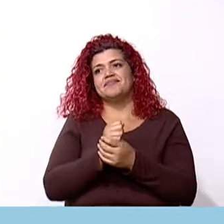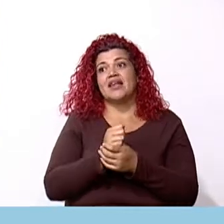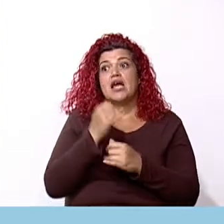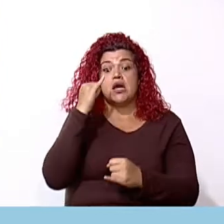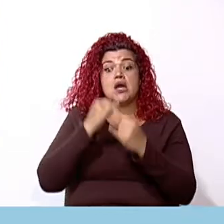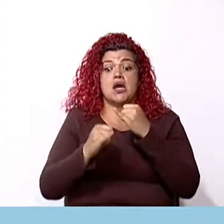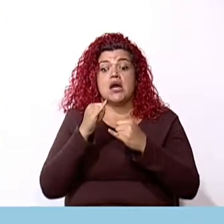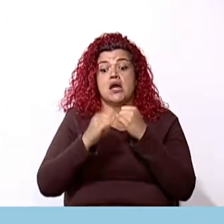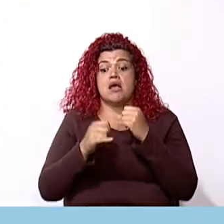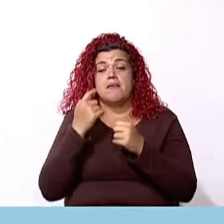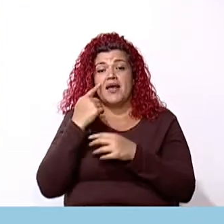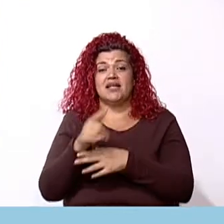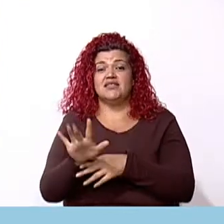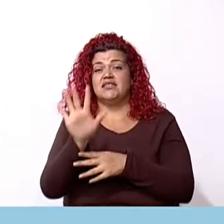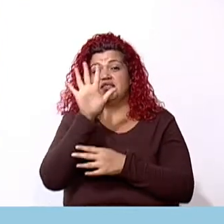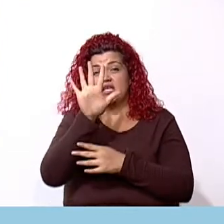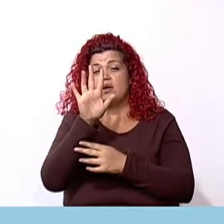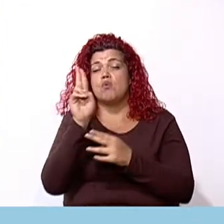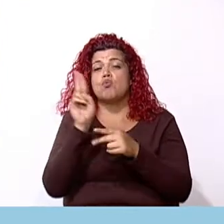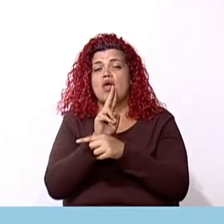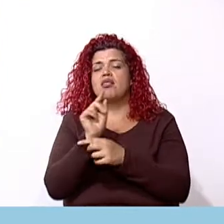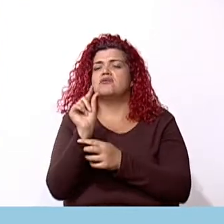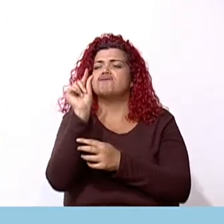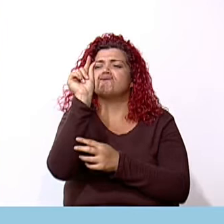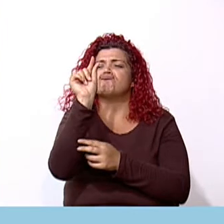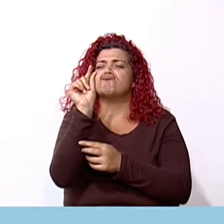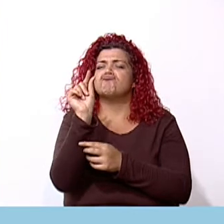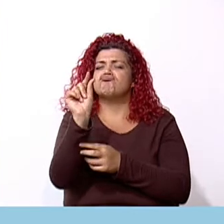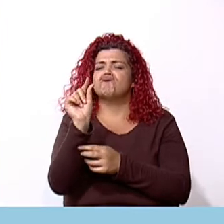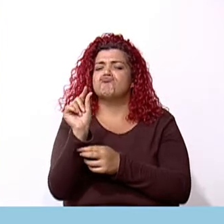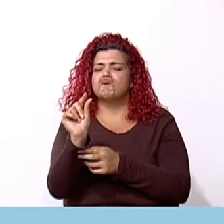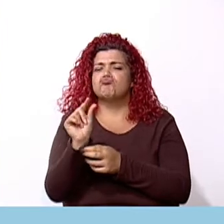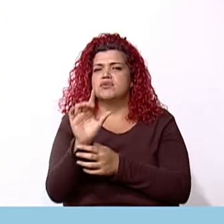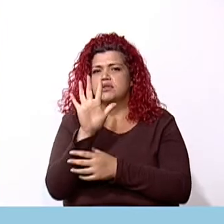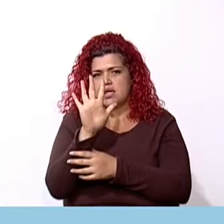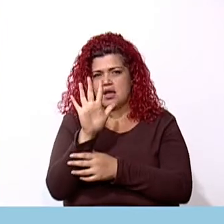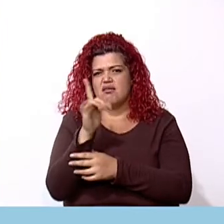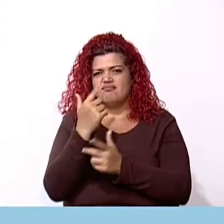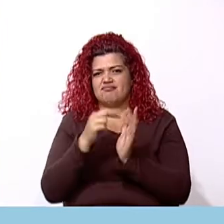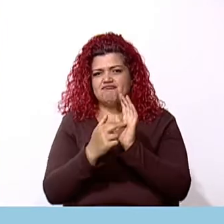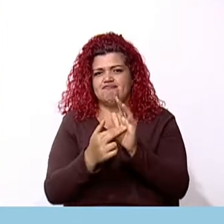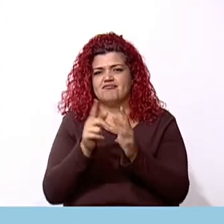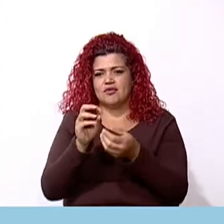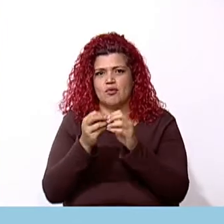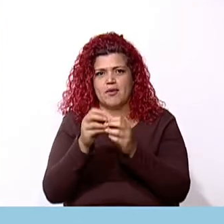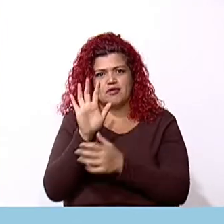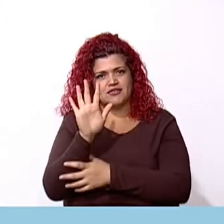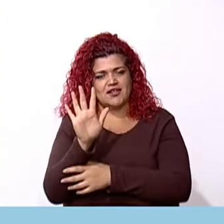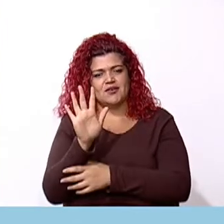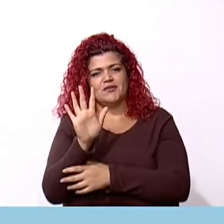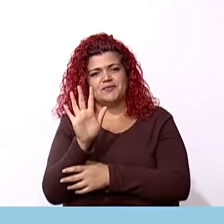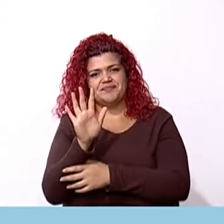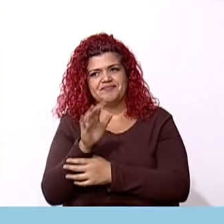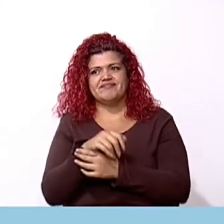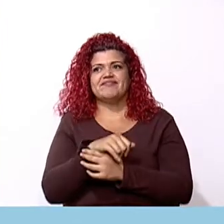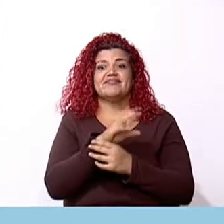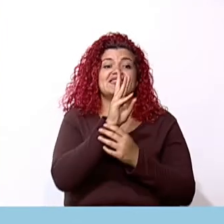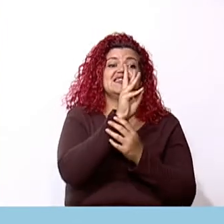último, tenemos 5 unidades sueltas que representan al número 5,